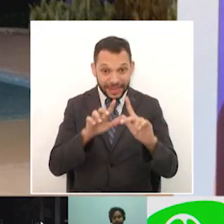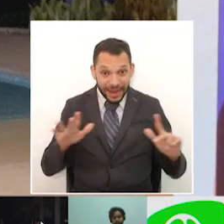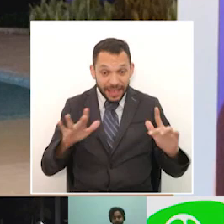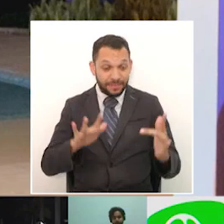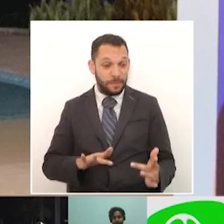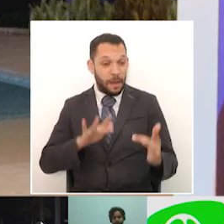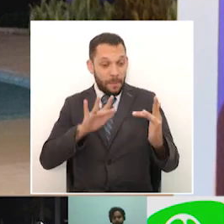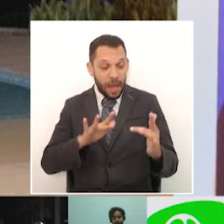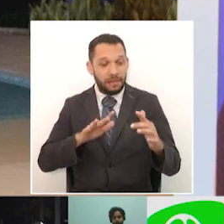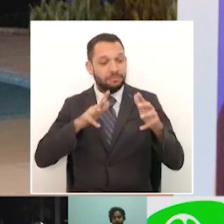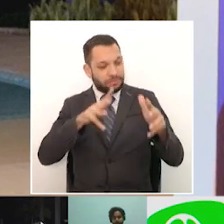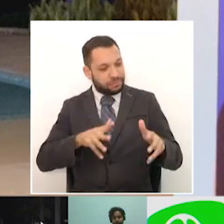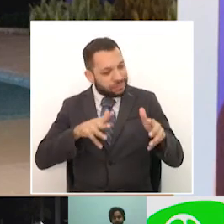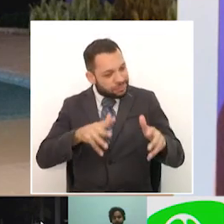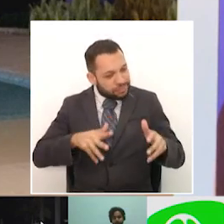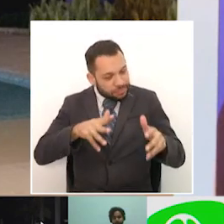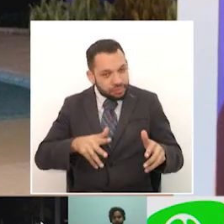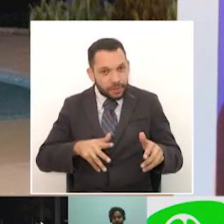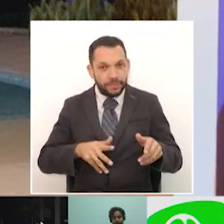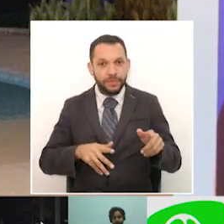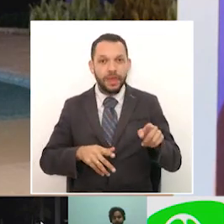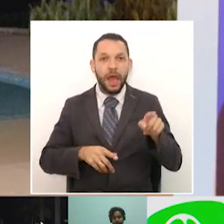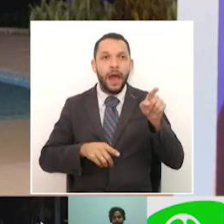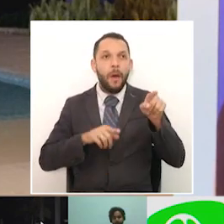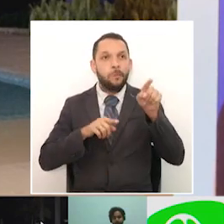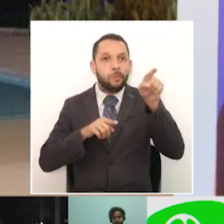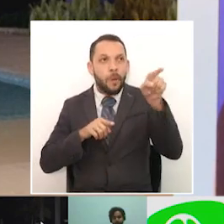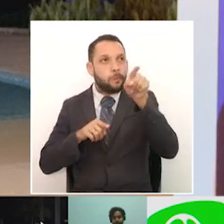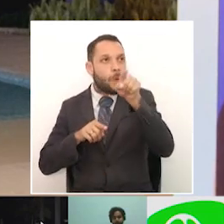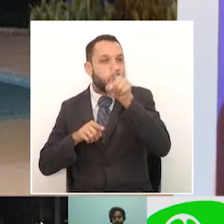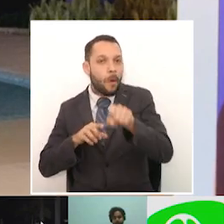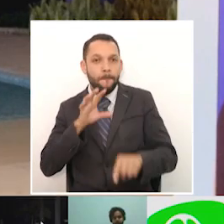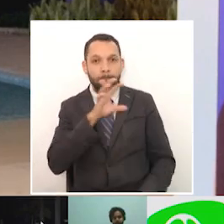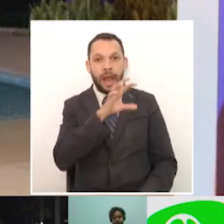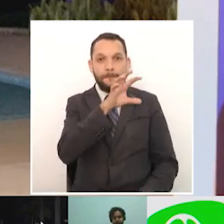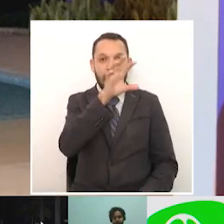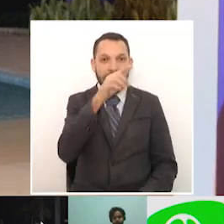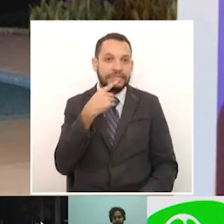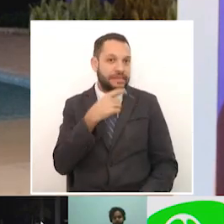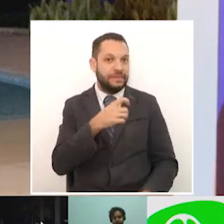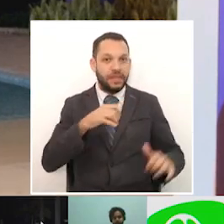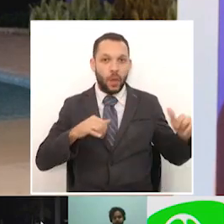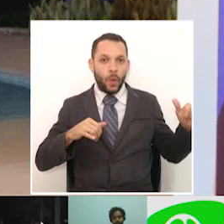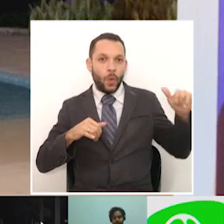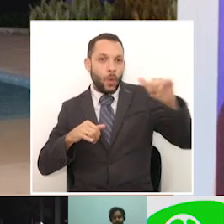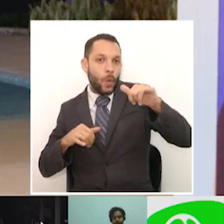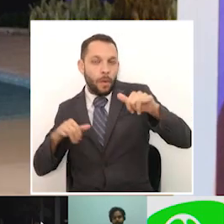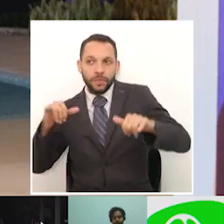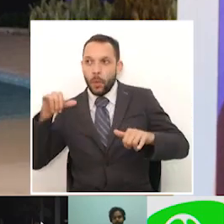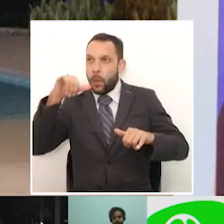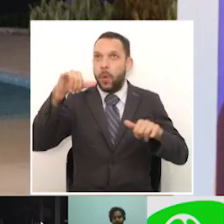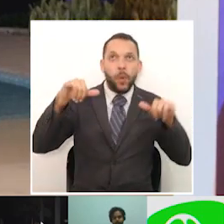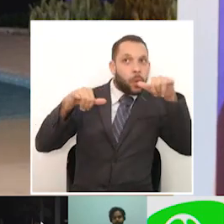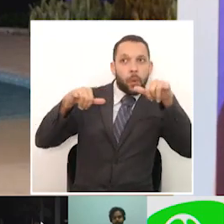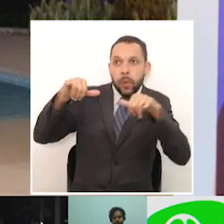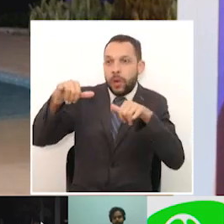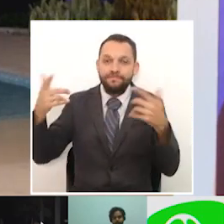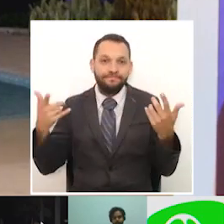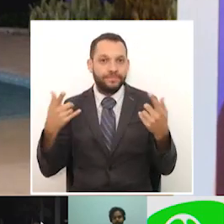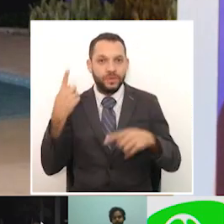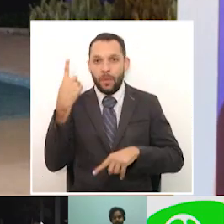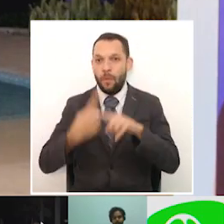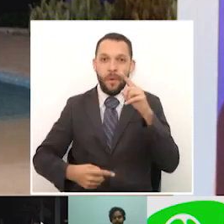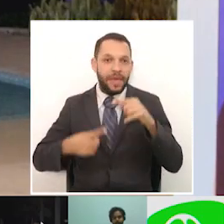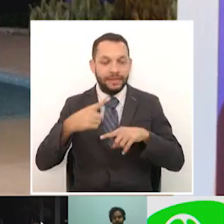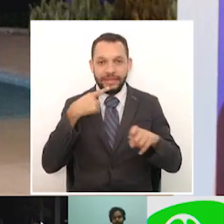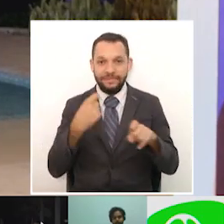van allí principalmente son personas de otros países y sabemos, por supuesto, que está cerrado todos los aeropuertos y todas las